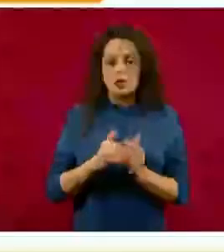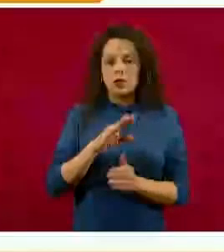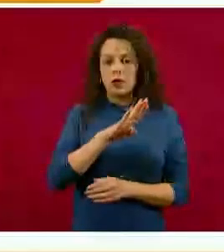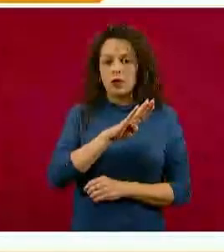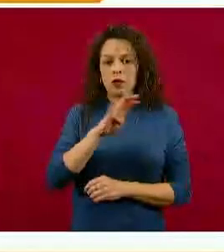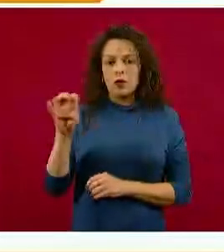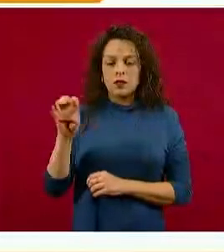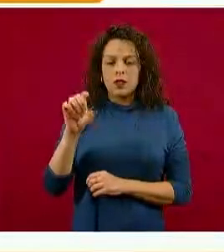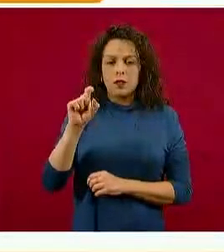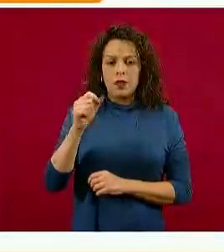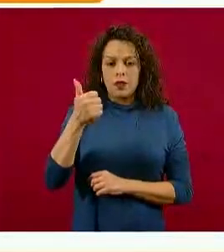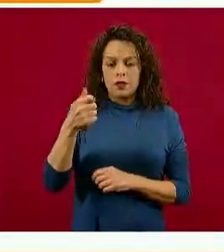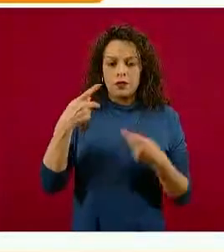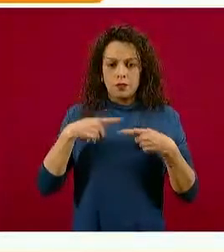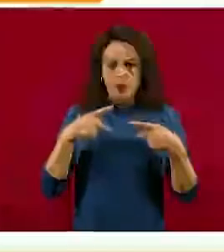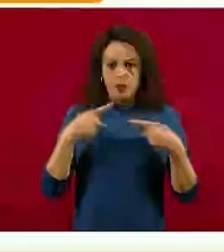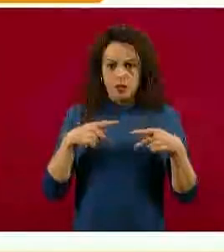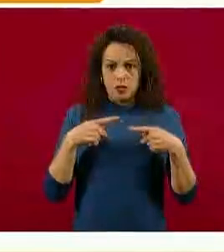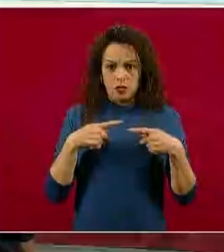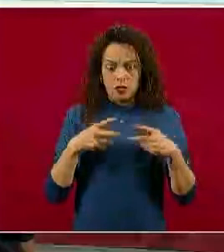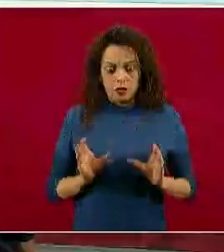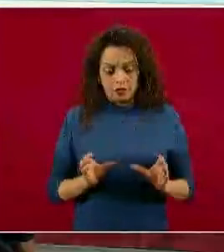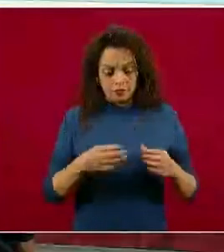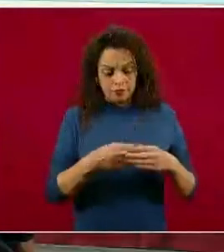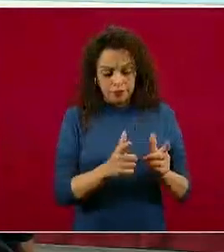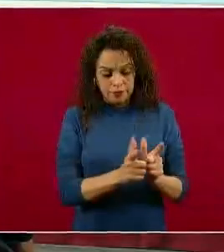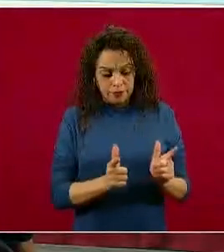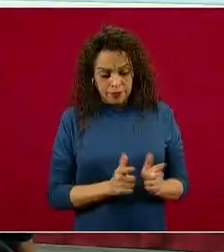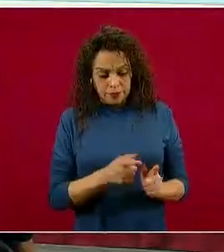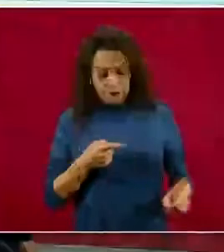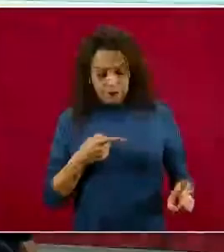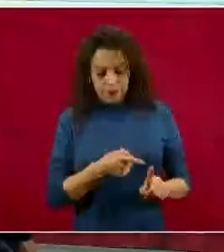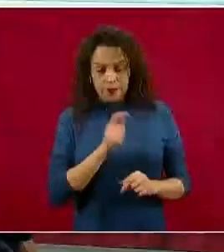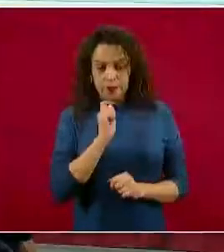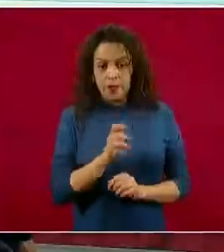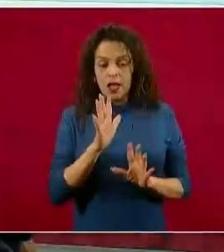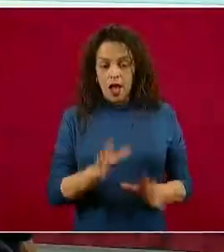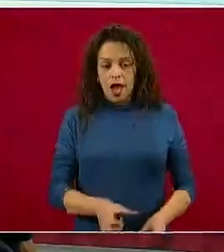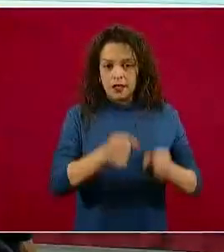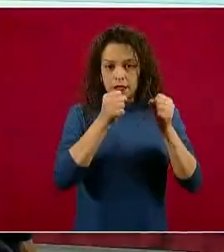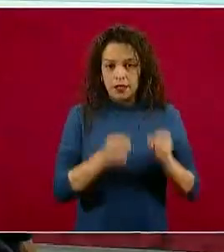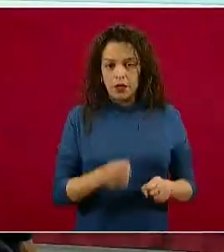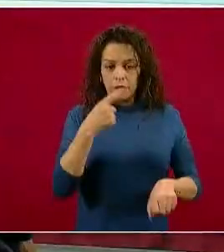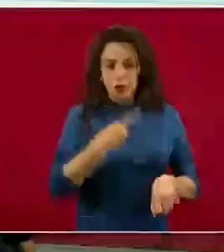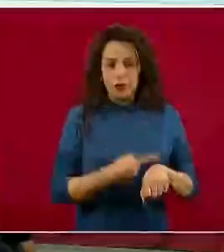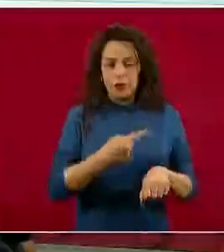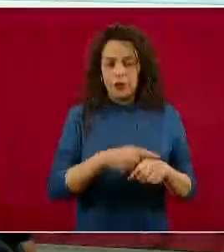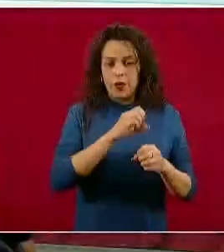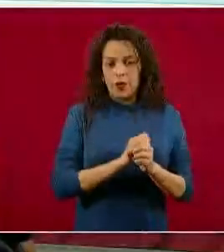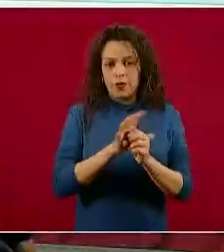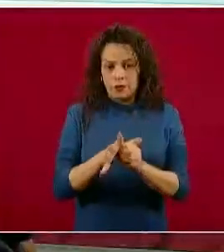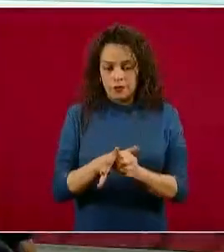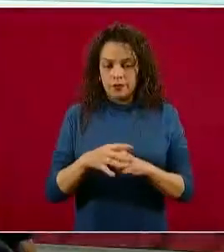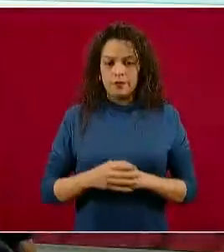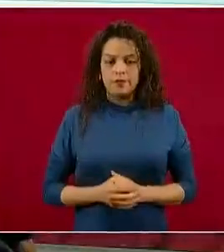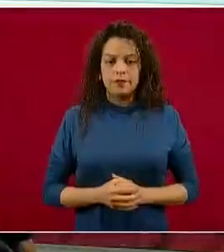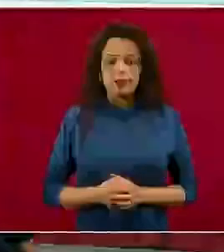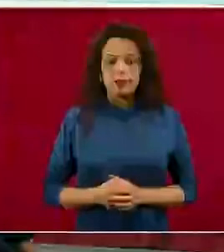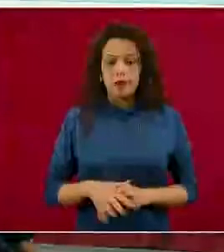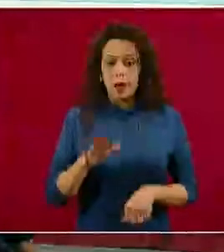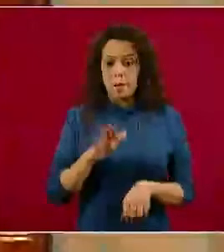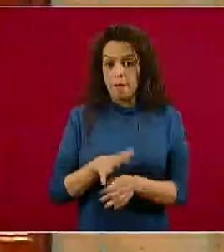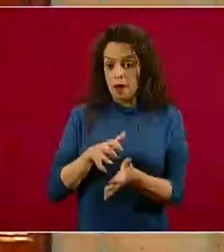854,926 personas que fueron clasificadas como casos confirmados de COVID-19. La gran